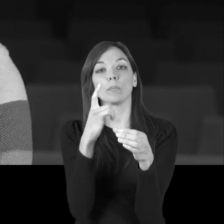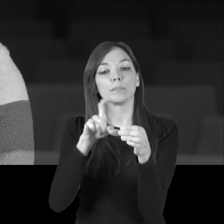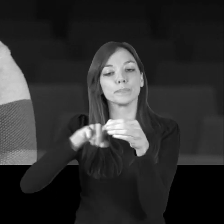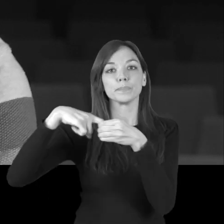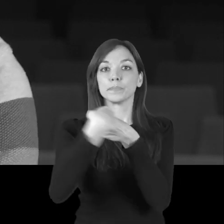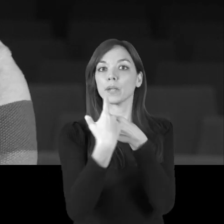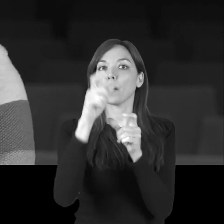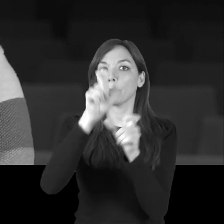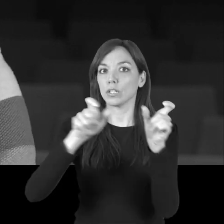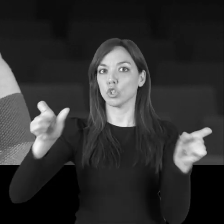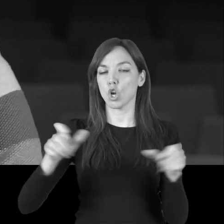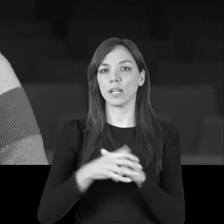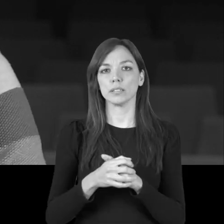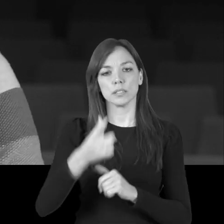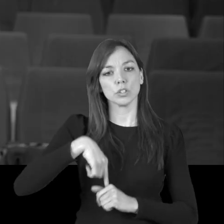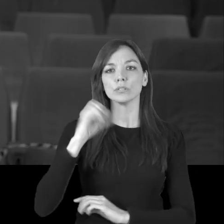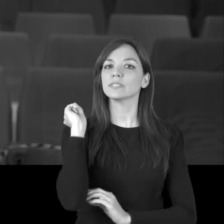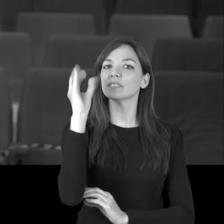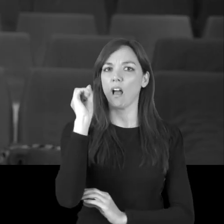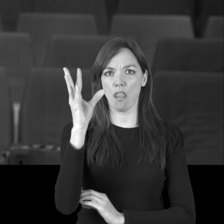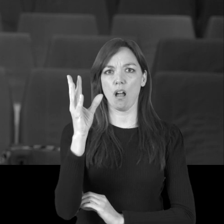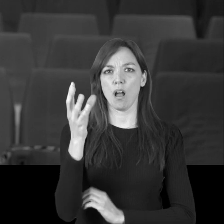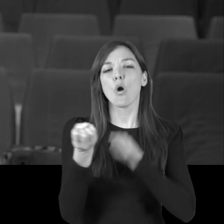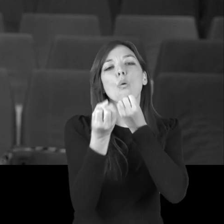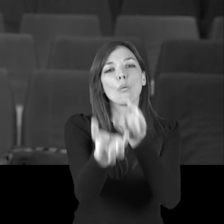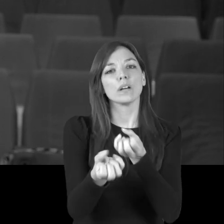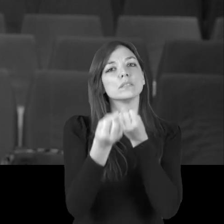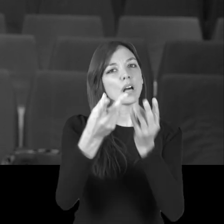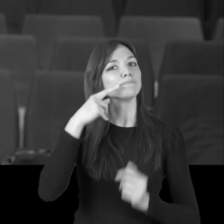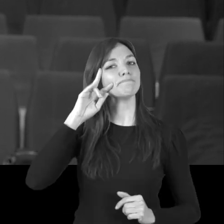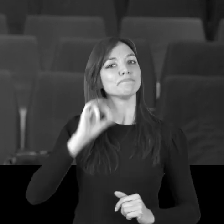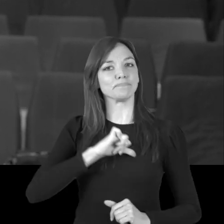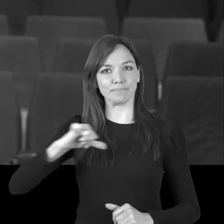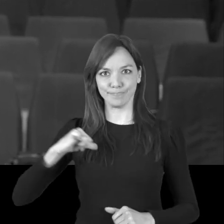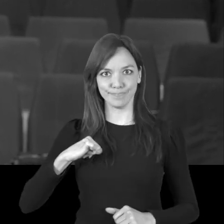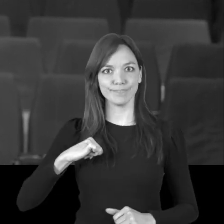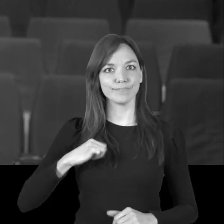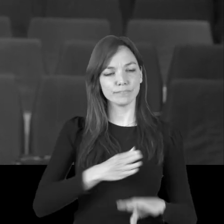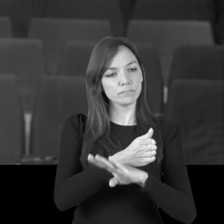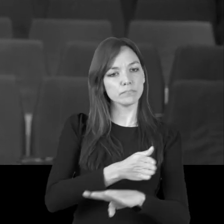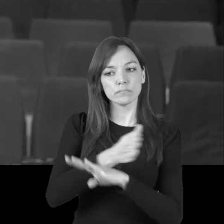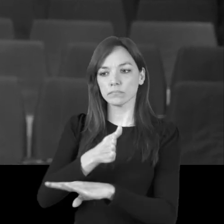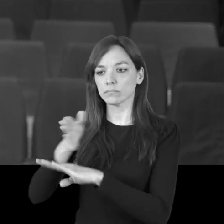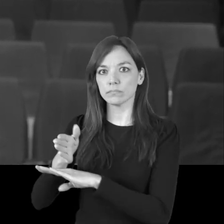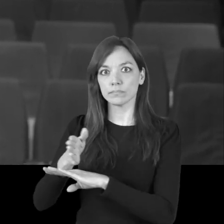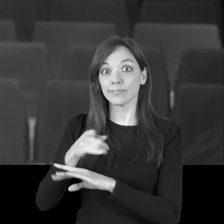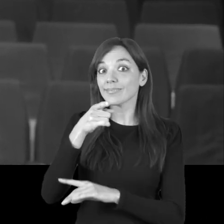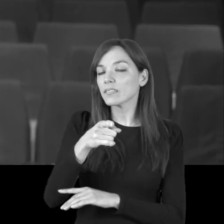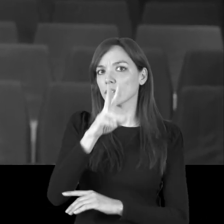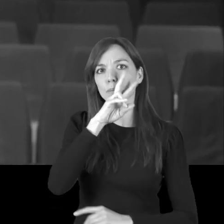de personas que está formado. Y nosotros le damos charlas de cómo somos nosotros y que se pongan en la piel de nosotros. Eso